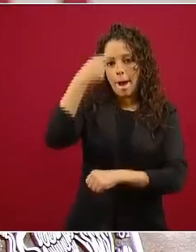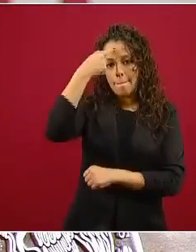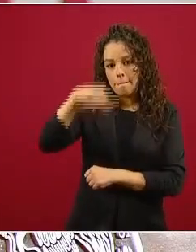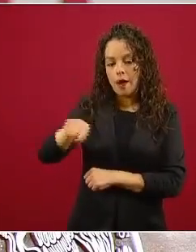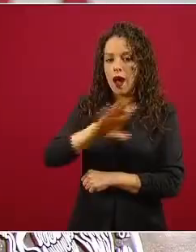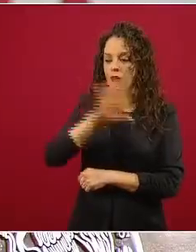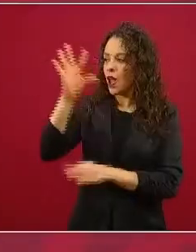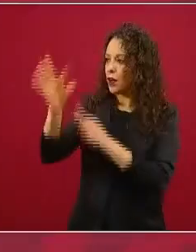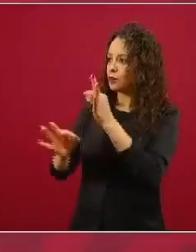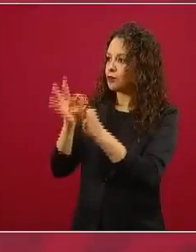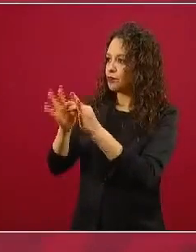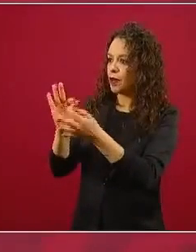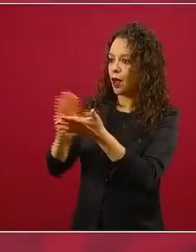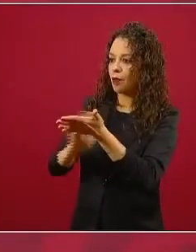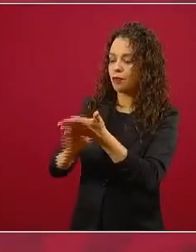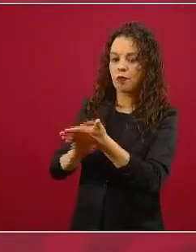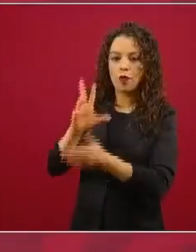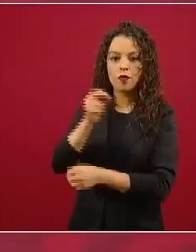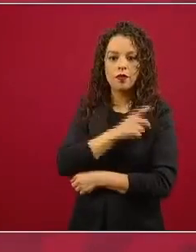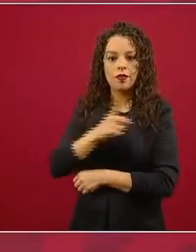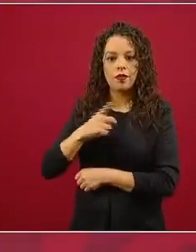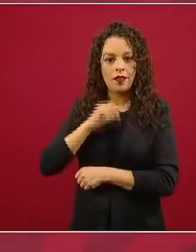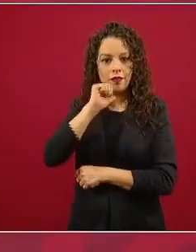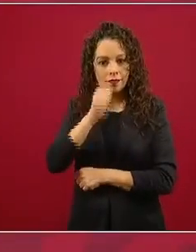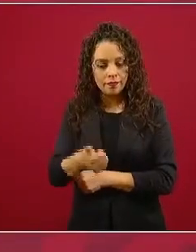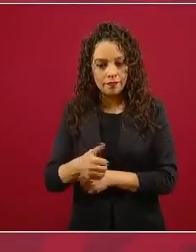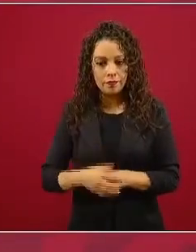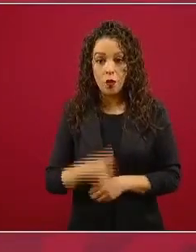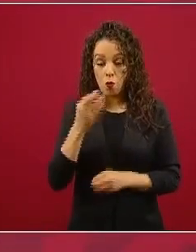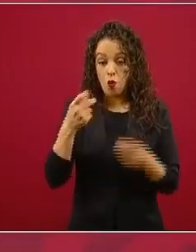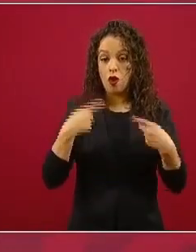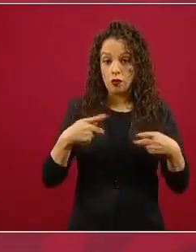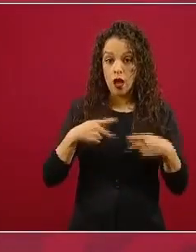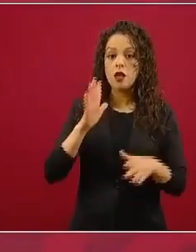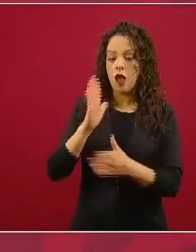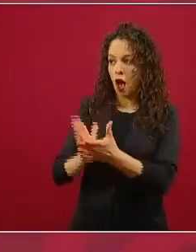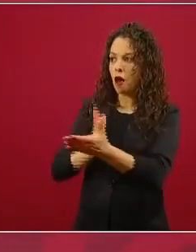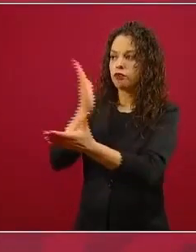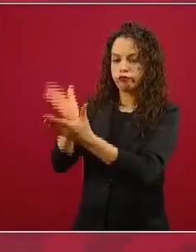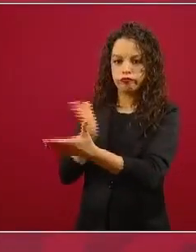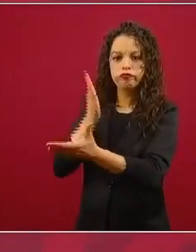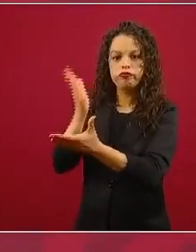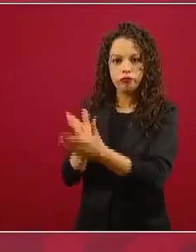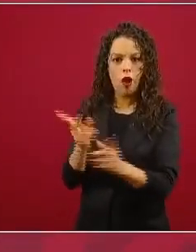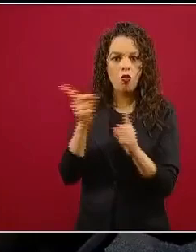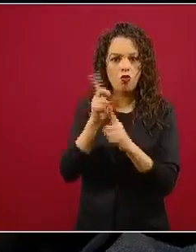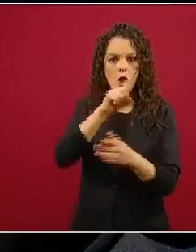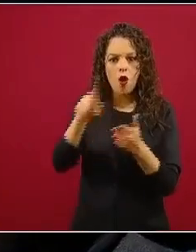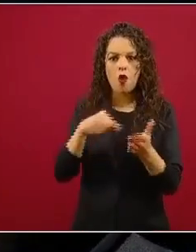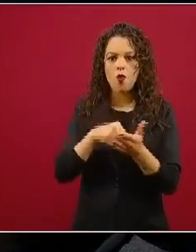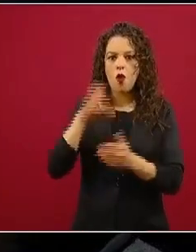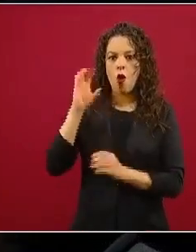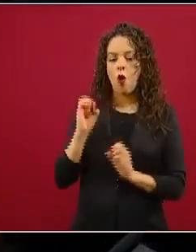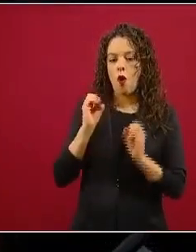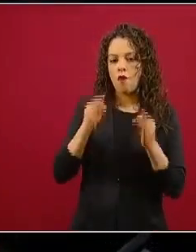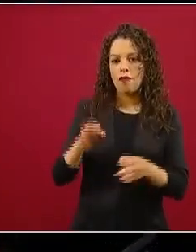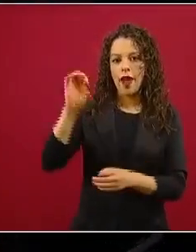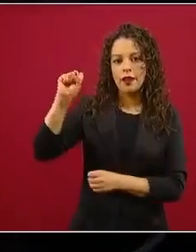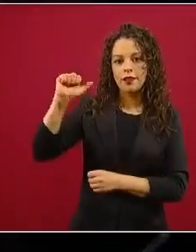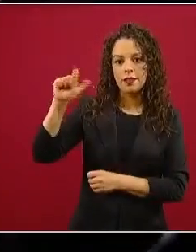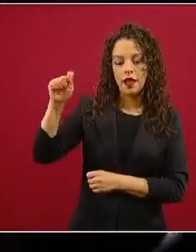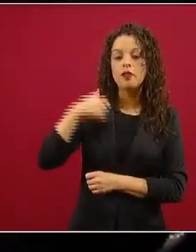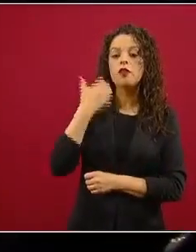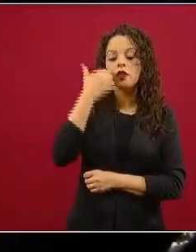Mucha gente está asistiendo ya, está llegando al SAT a regularizarse. Así es, quiero ver cómo está mi